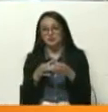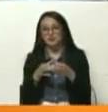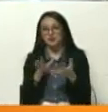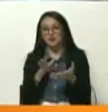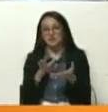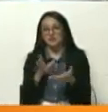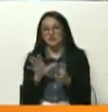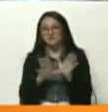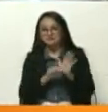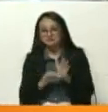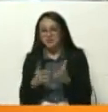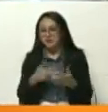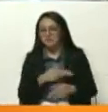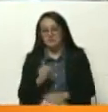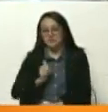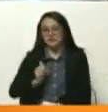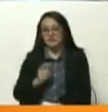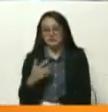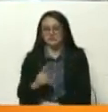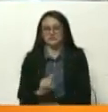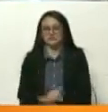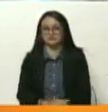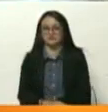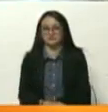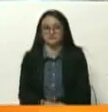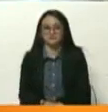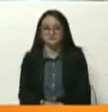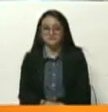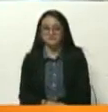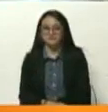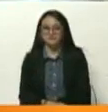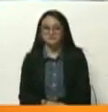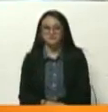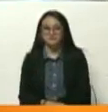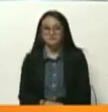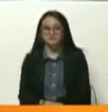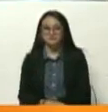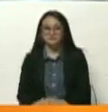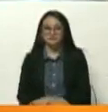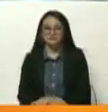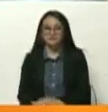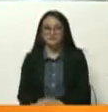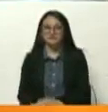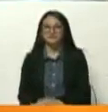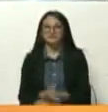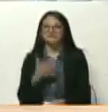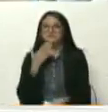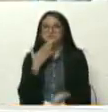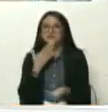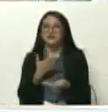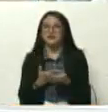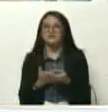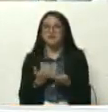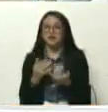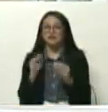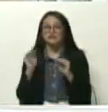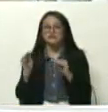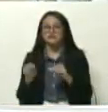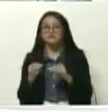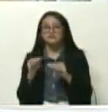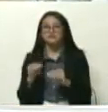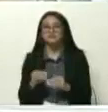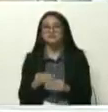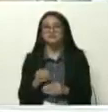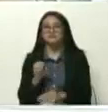delincuencial o armado que existan. Muchísimas gracias. Llamamos a continuación